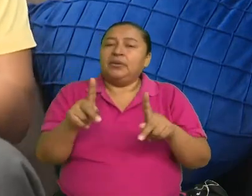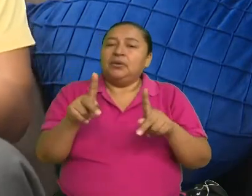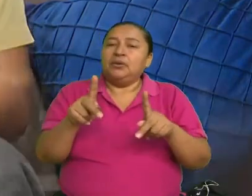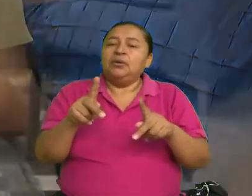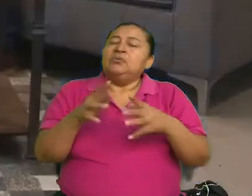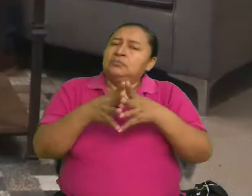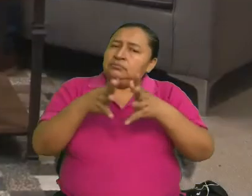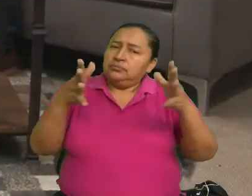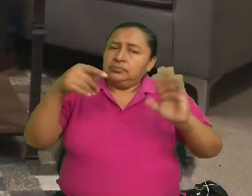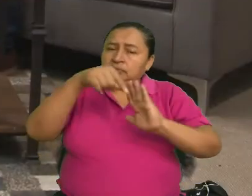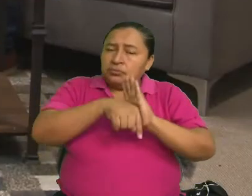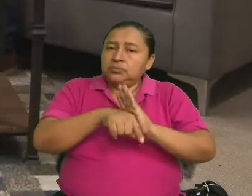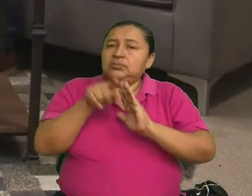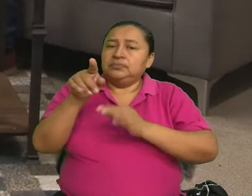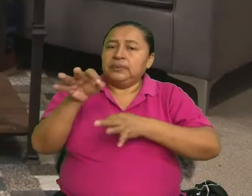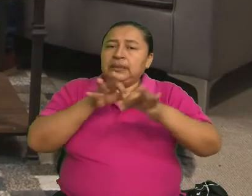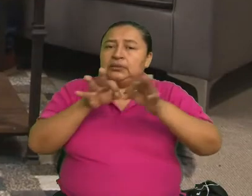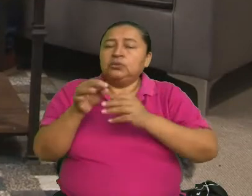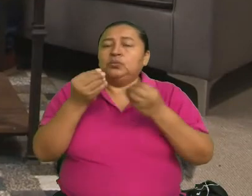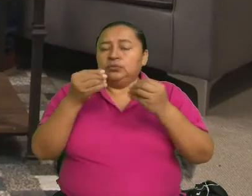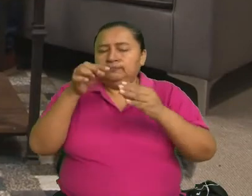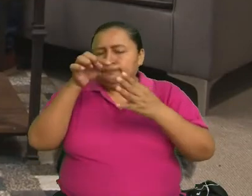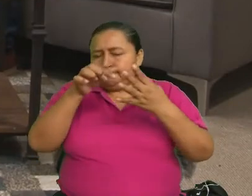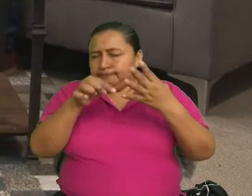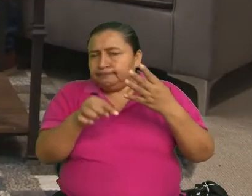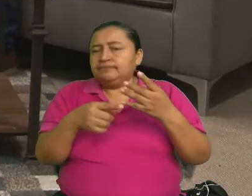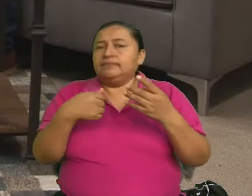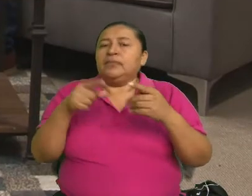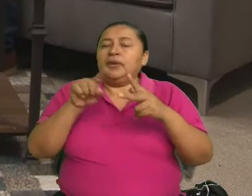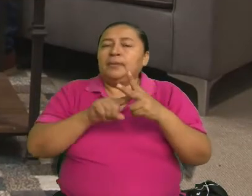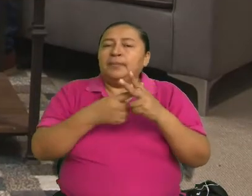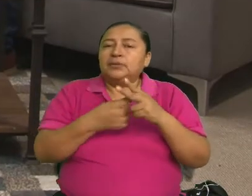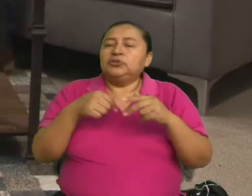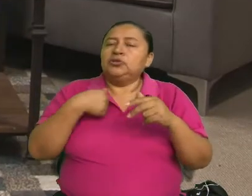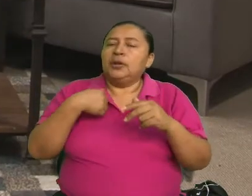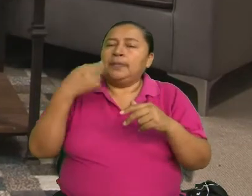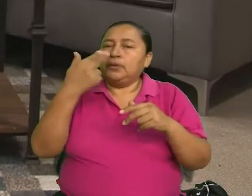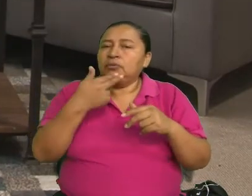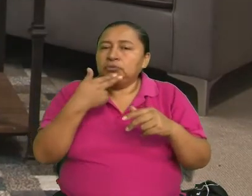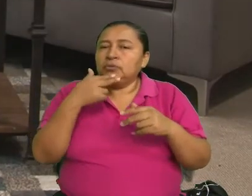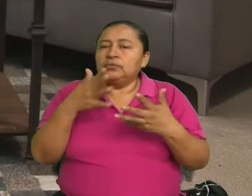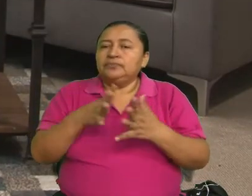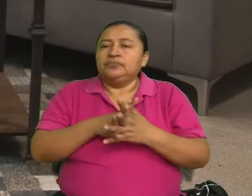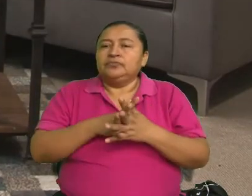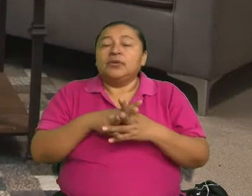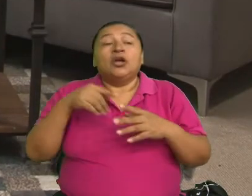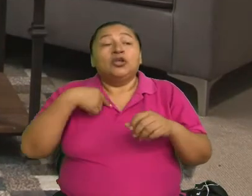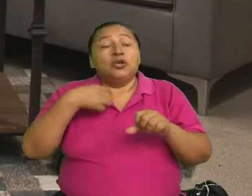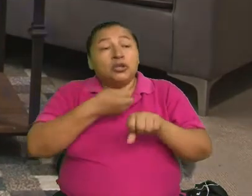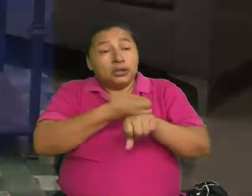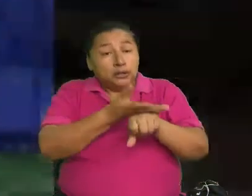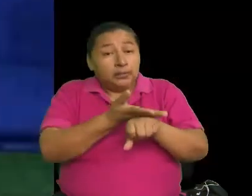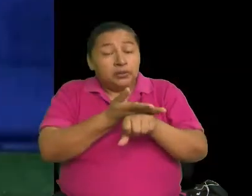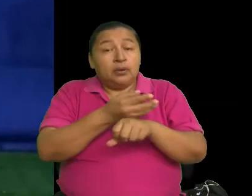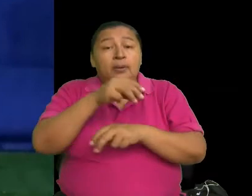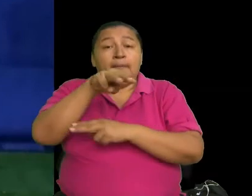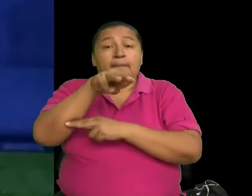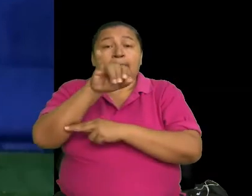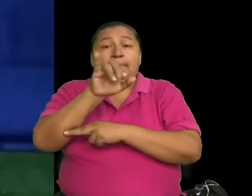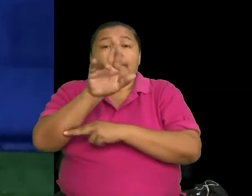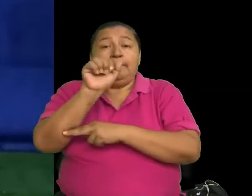muy amplio, ¿no? Su explicación y muy detallada. A partir de esto le consulto y bueno. Te recomiendo a la compañera Miriam Raude, del Ministerio de